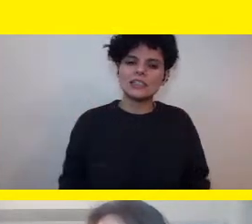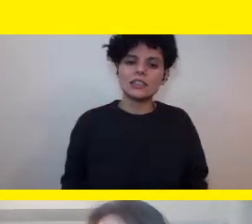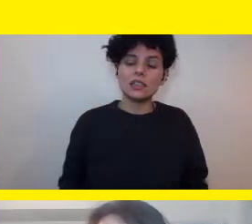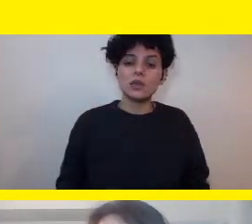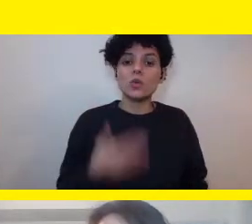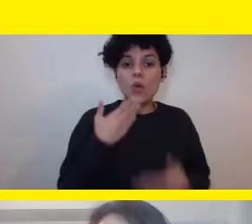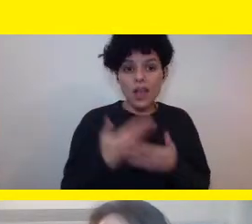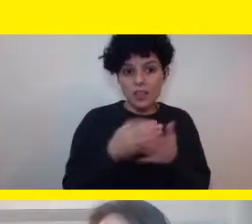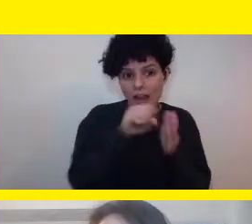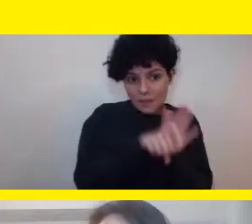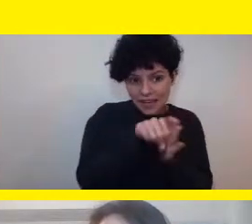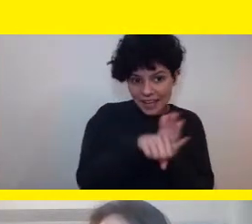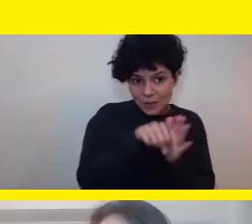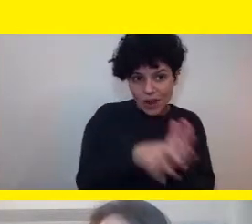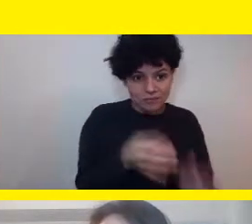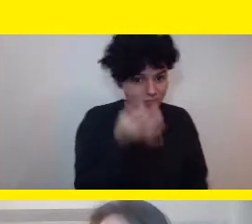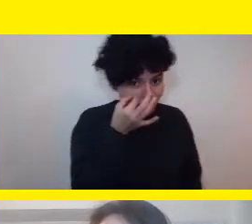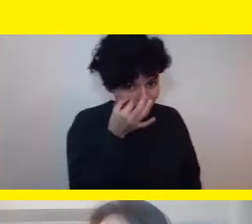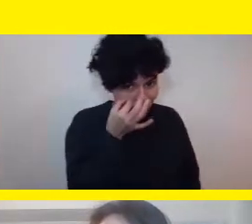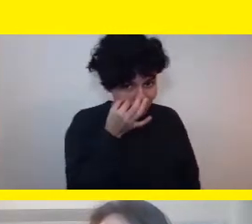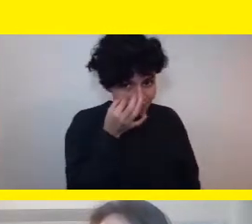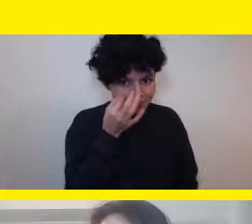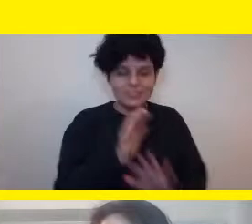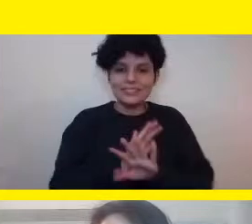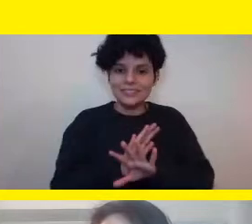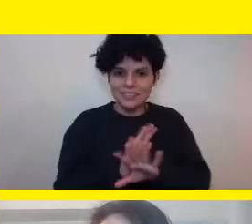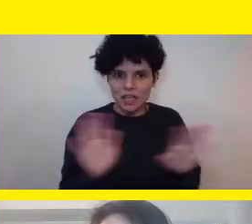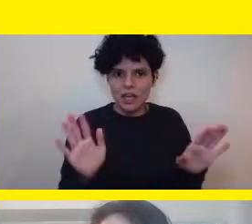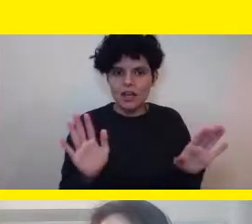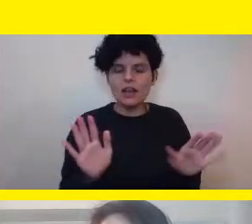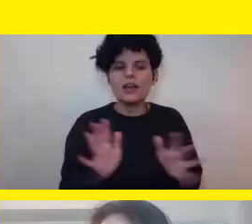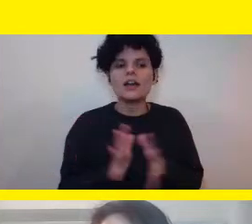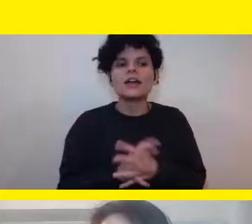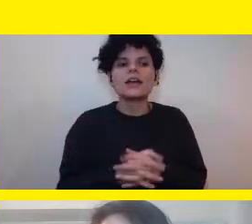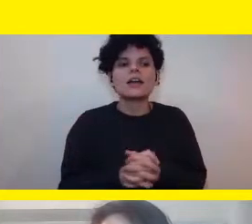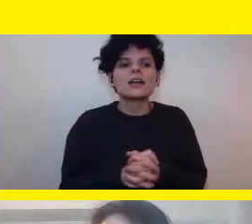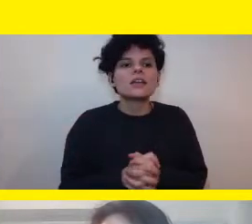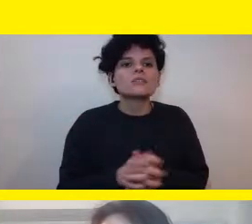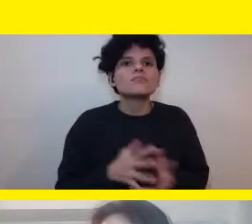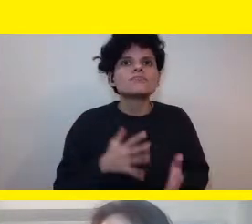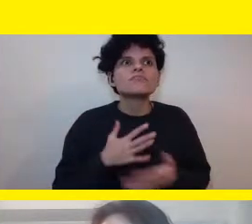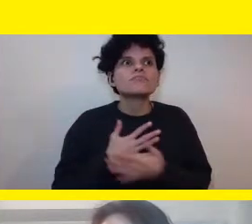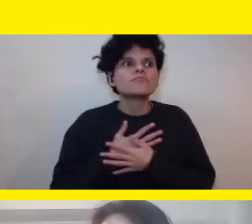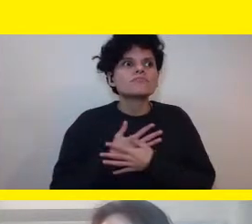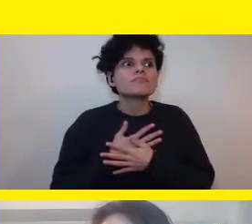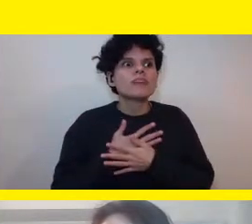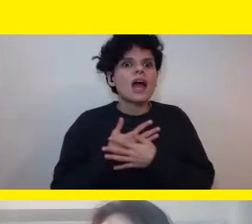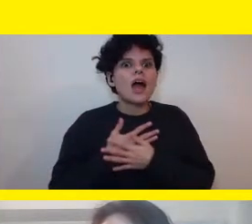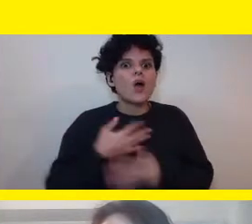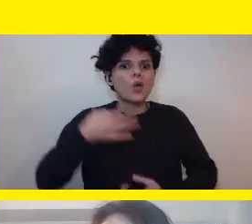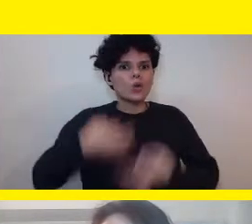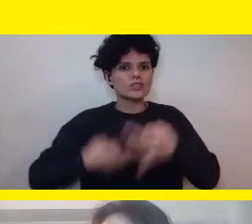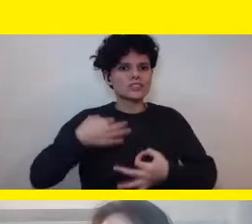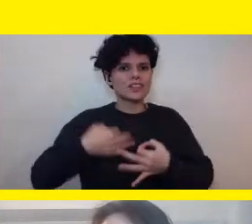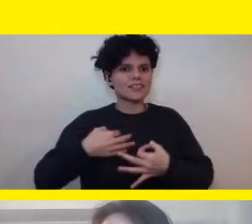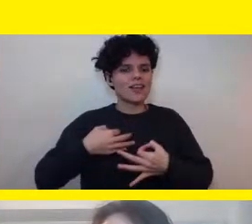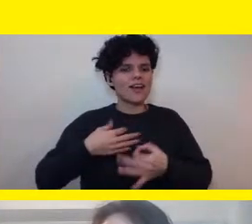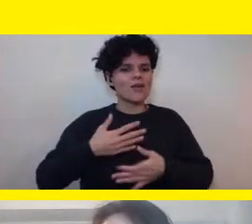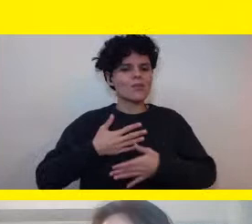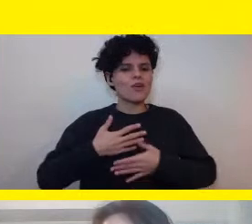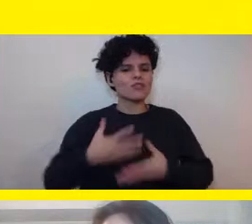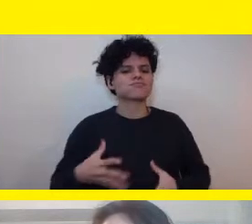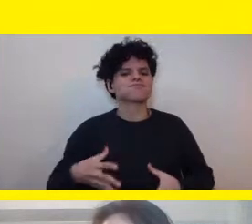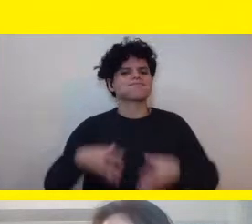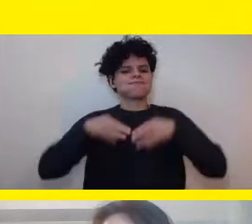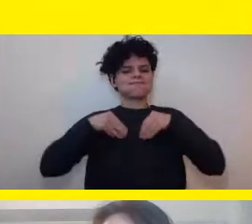película que finalmente... yo tomo la justicia en mis manos a mi manera, ¿no? Y